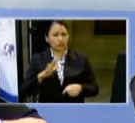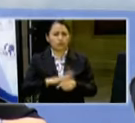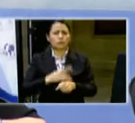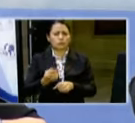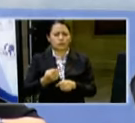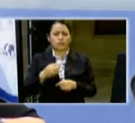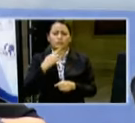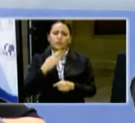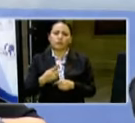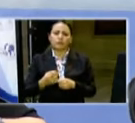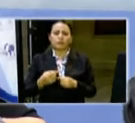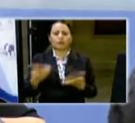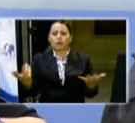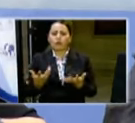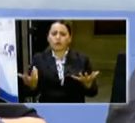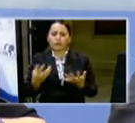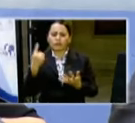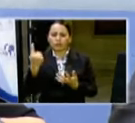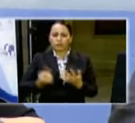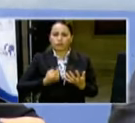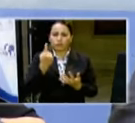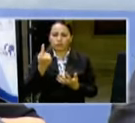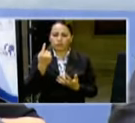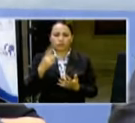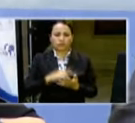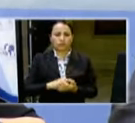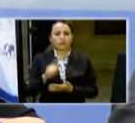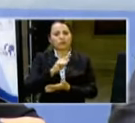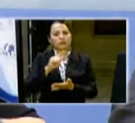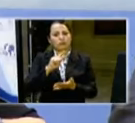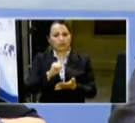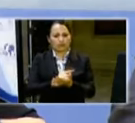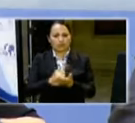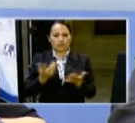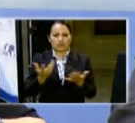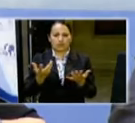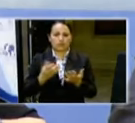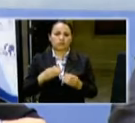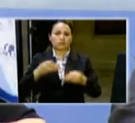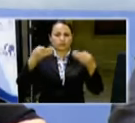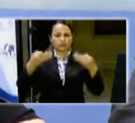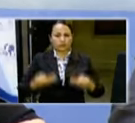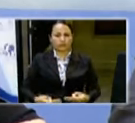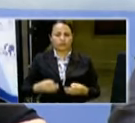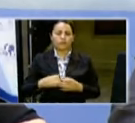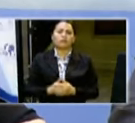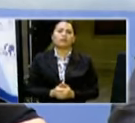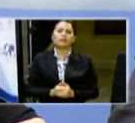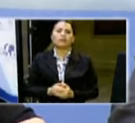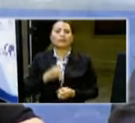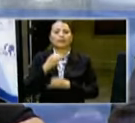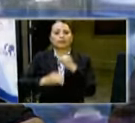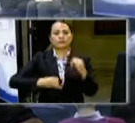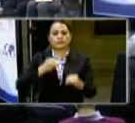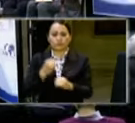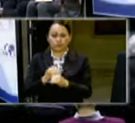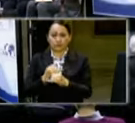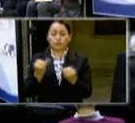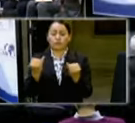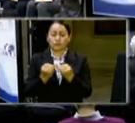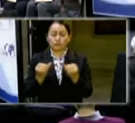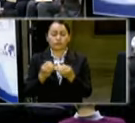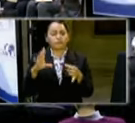y llanamente establecer que nos sujetamos a los parámetros de la Corte Penal Internacional? También señalar en ese